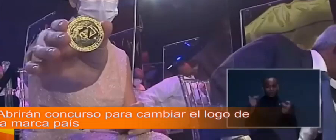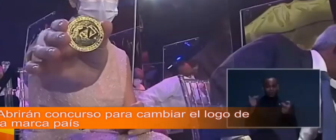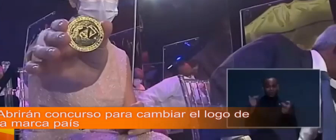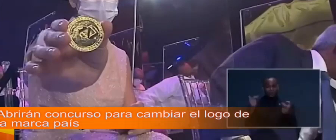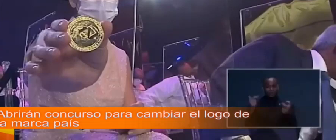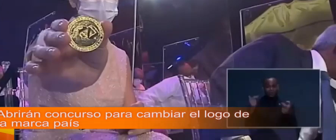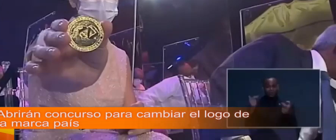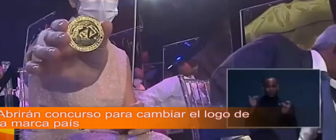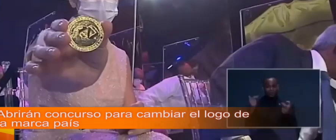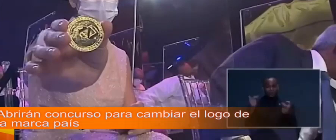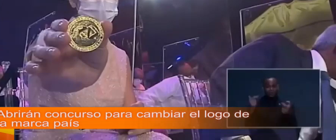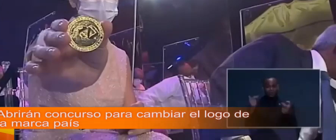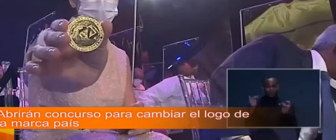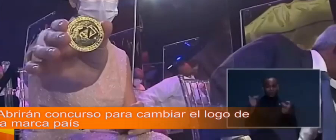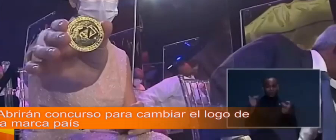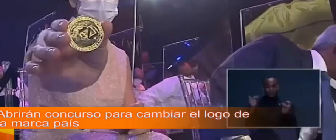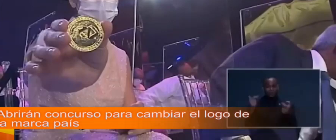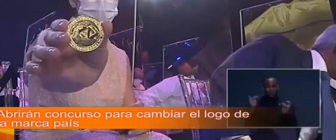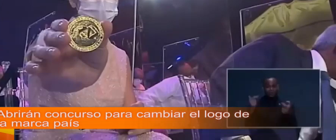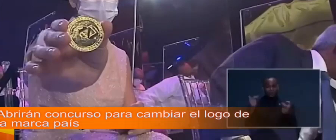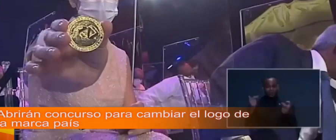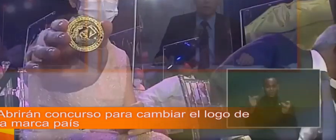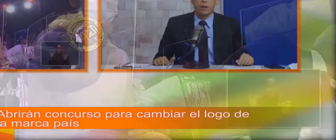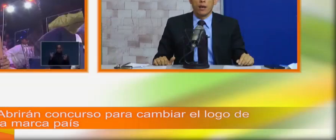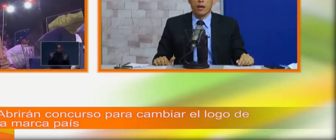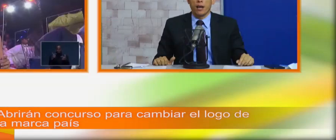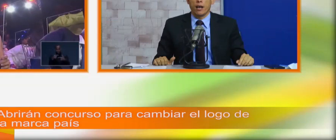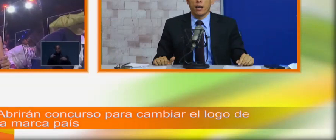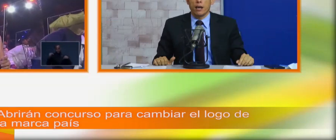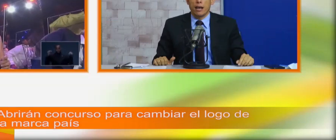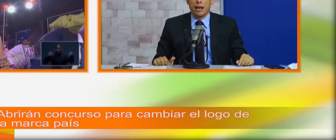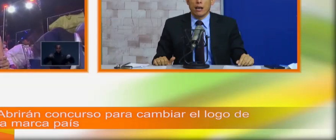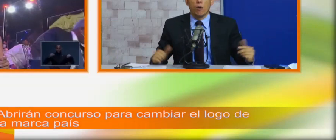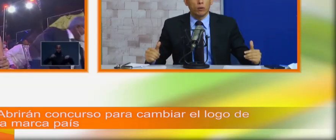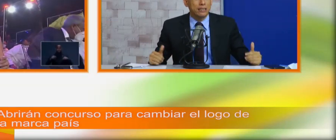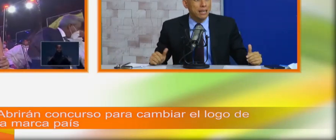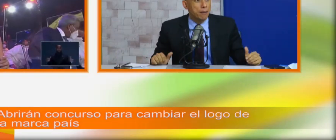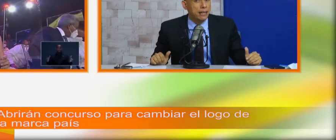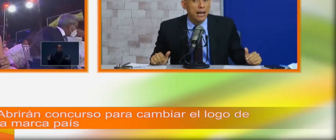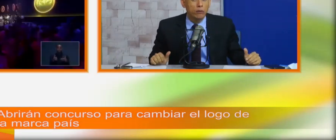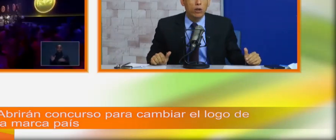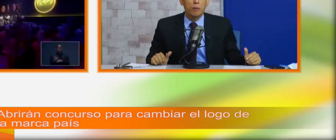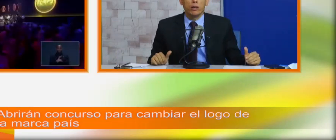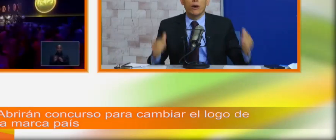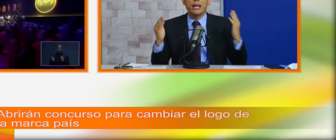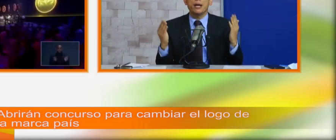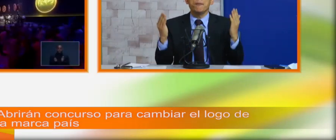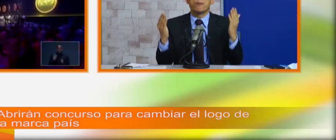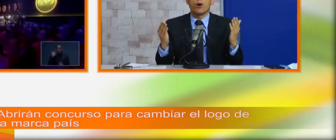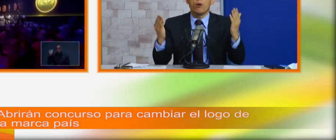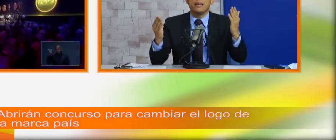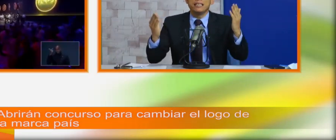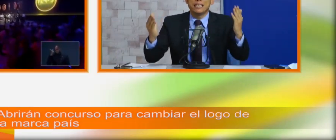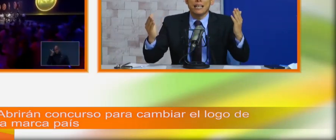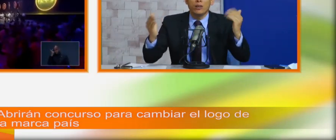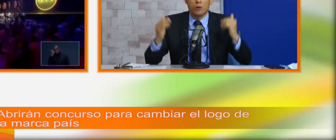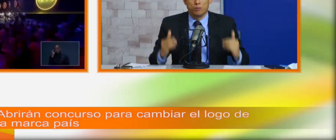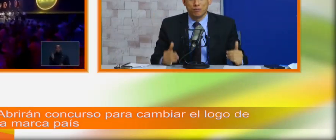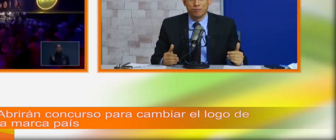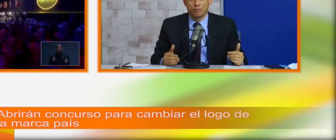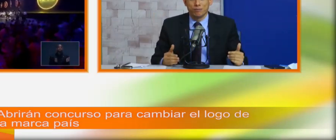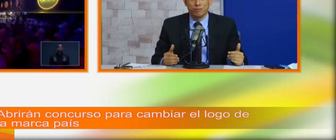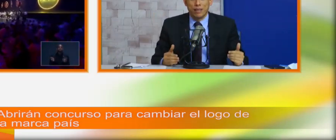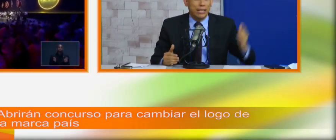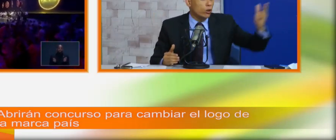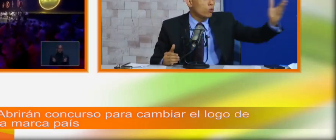pero señores pero qué disparate cómo se está manejando el gobierno improvisando